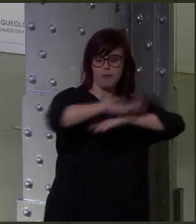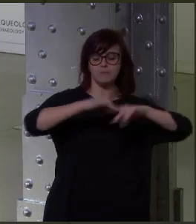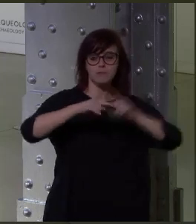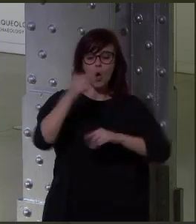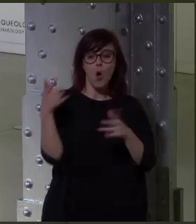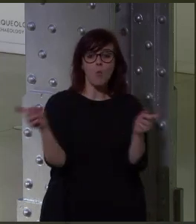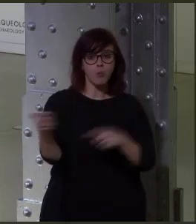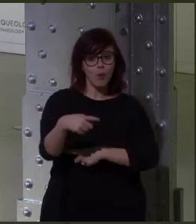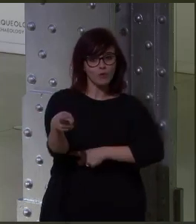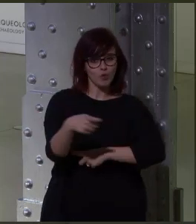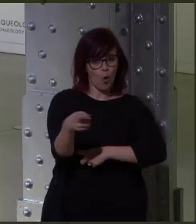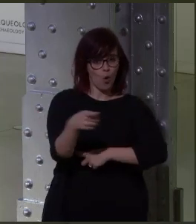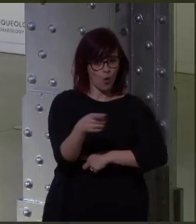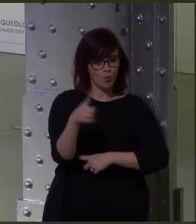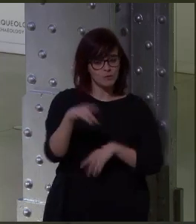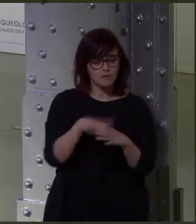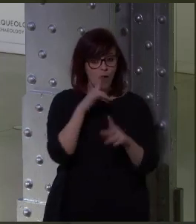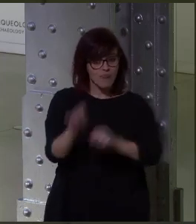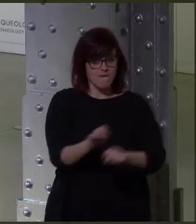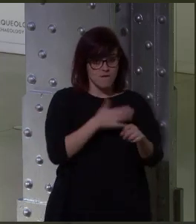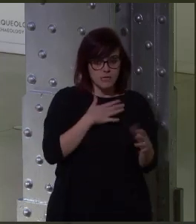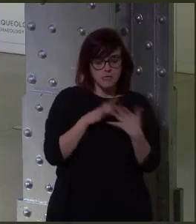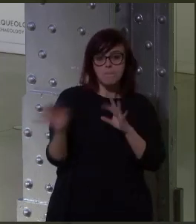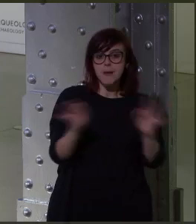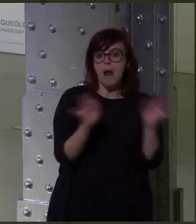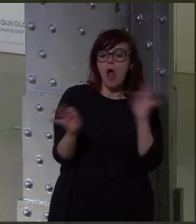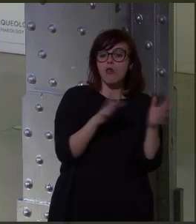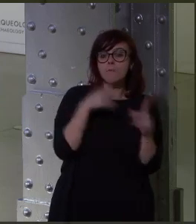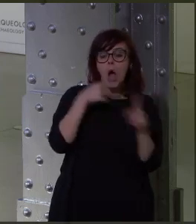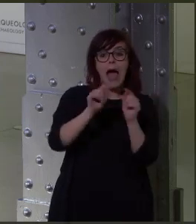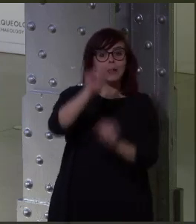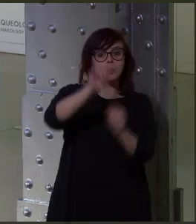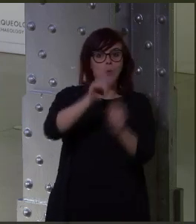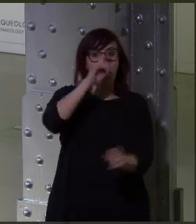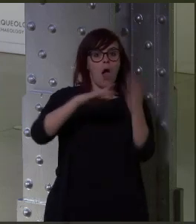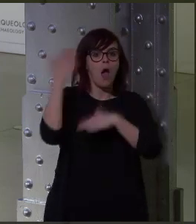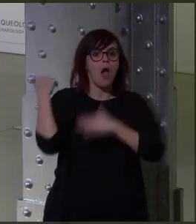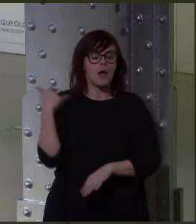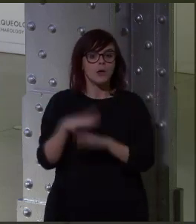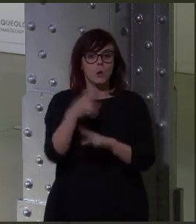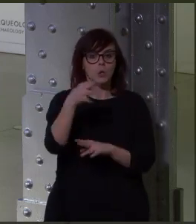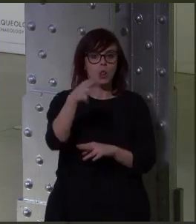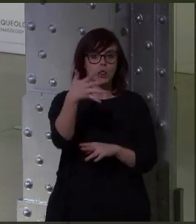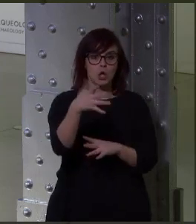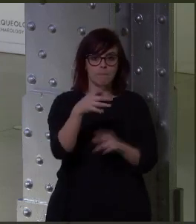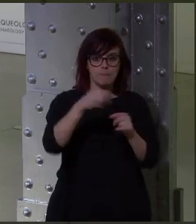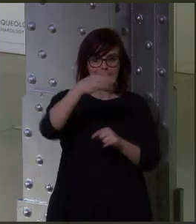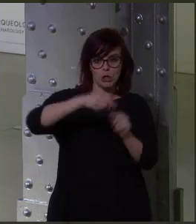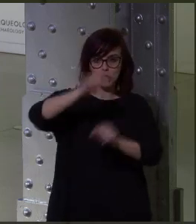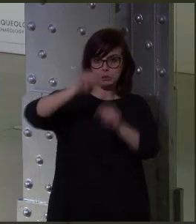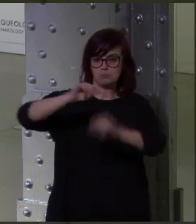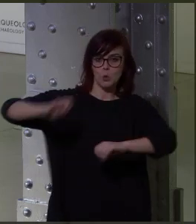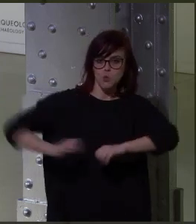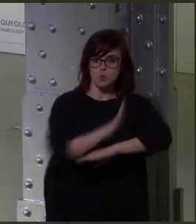nuestros puertos, todas las defensas que tenemos están pensadas en las alturas que había hace 4 años. Eso explica